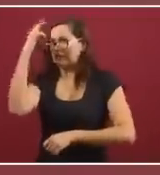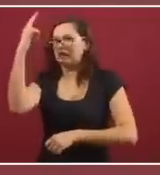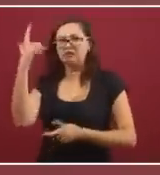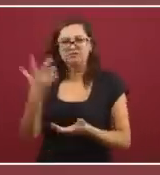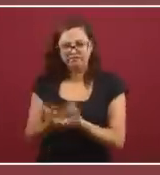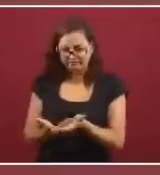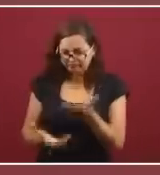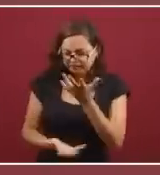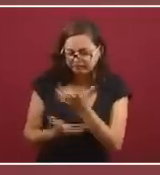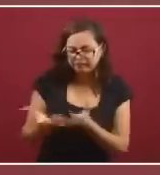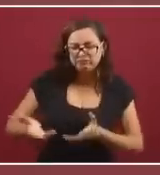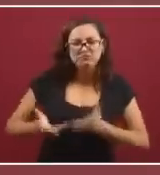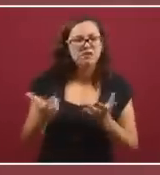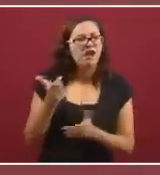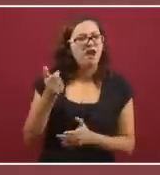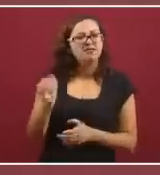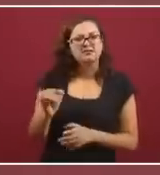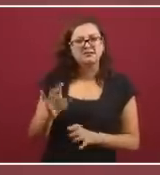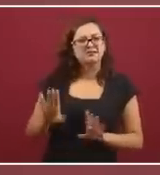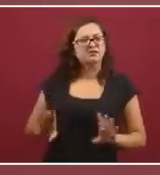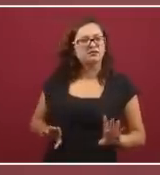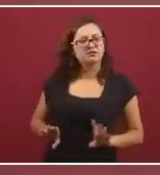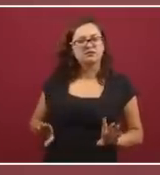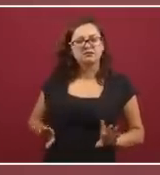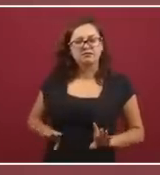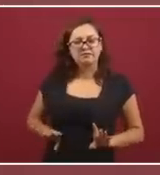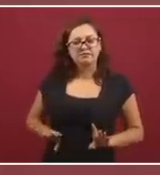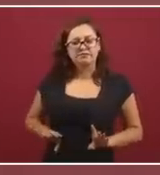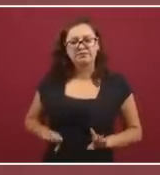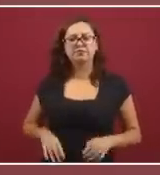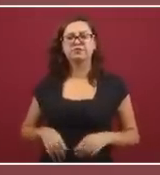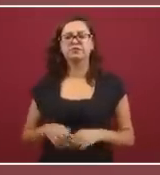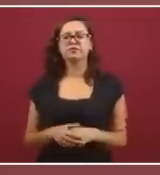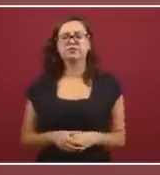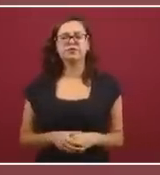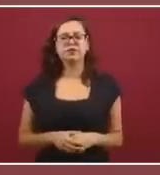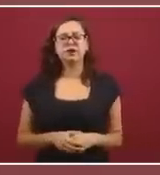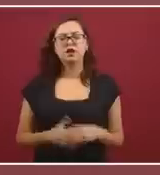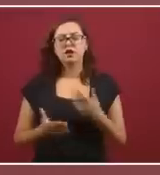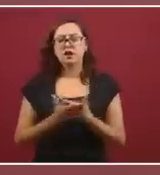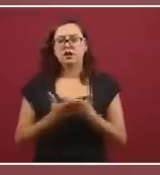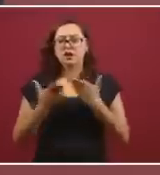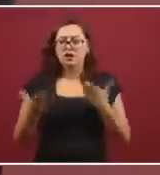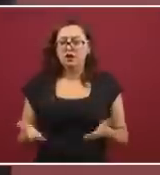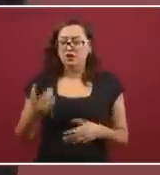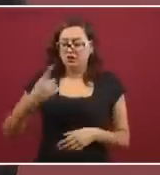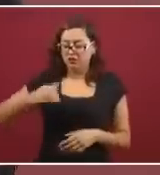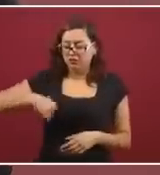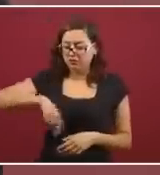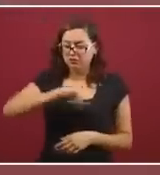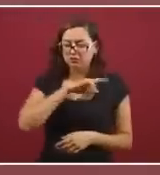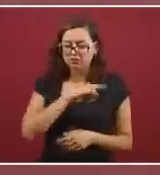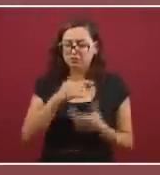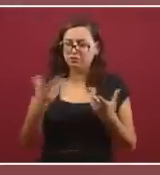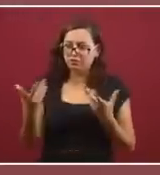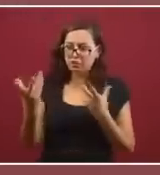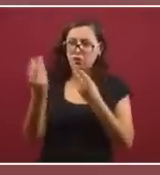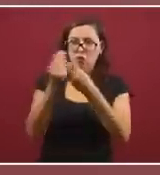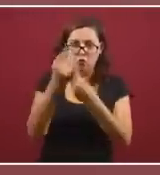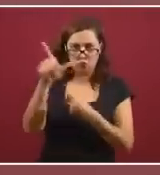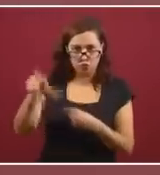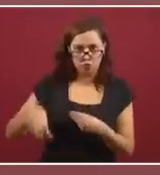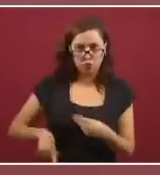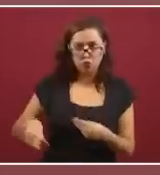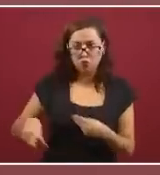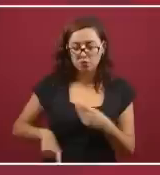y vamos a ayudar hay un plan que estamos llevando a cabo de manera conjunta con